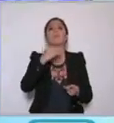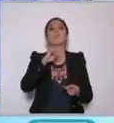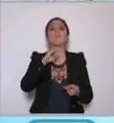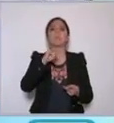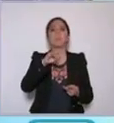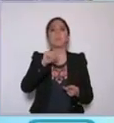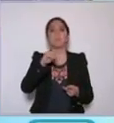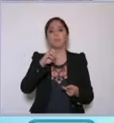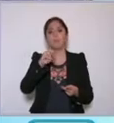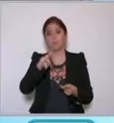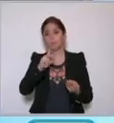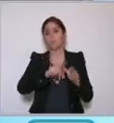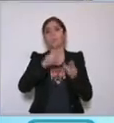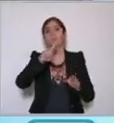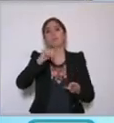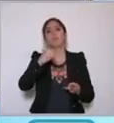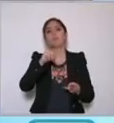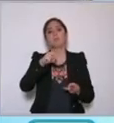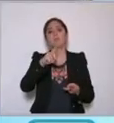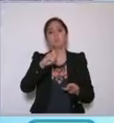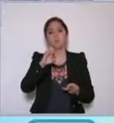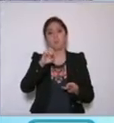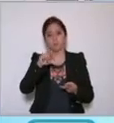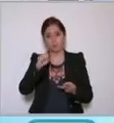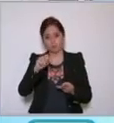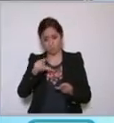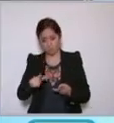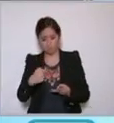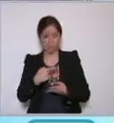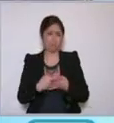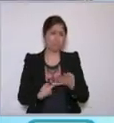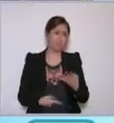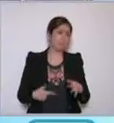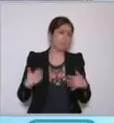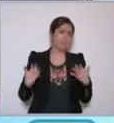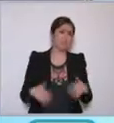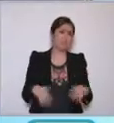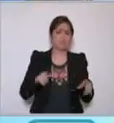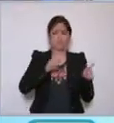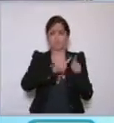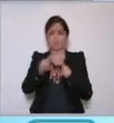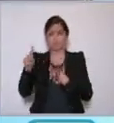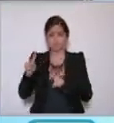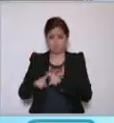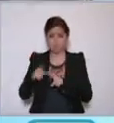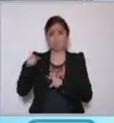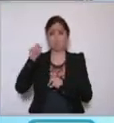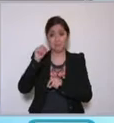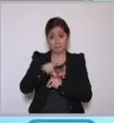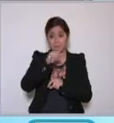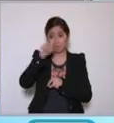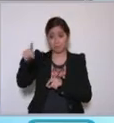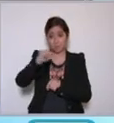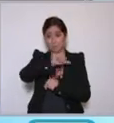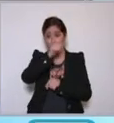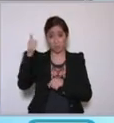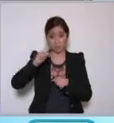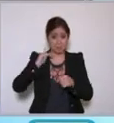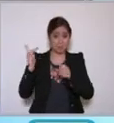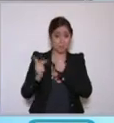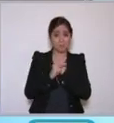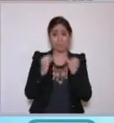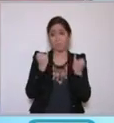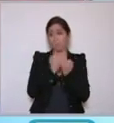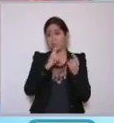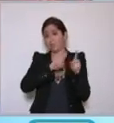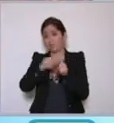todas. Rayando el sol. Rayando el sol, clásica. Exacto, Muy trascendieron bien. todas las fronteras, todos los